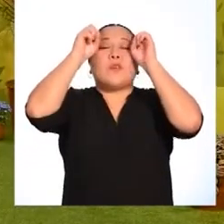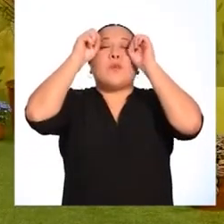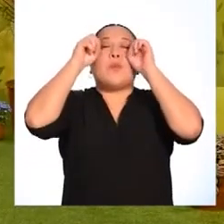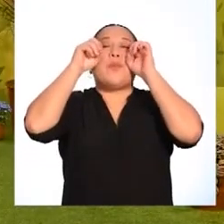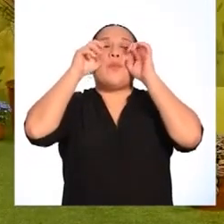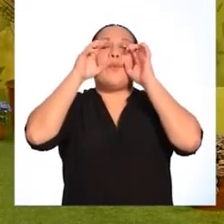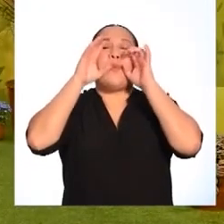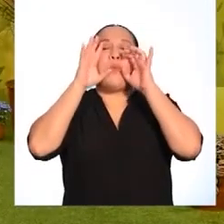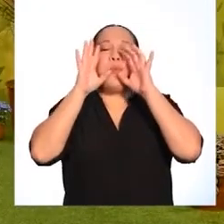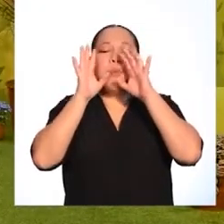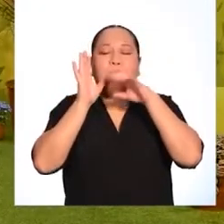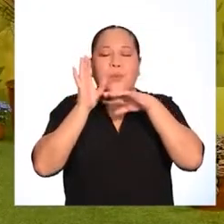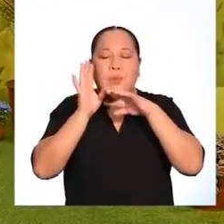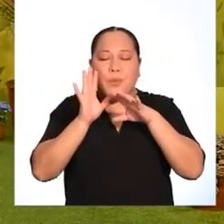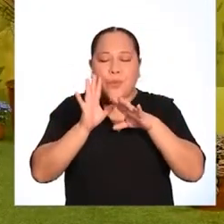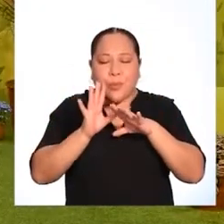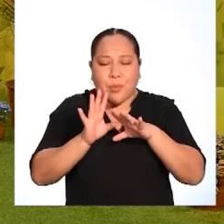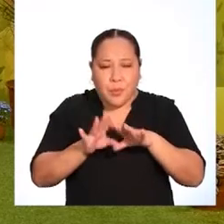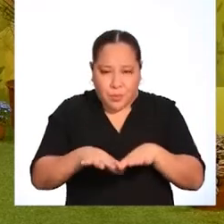y adelante